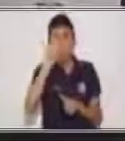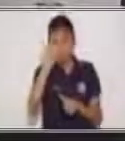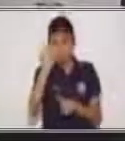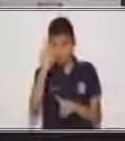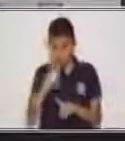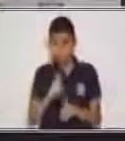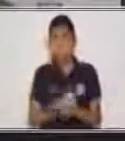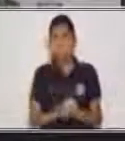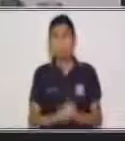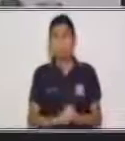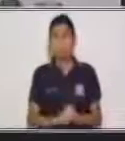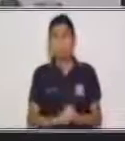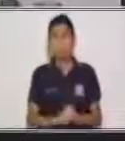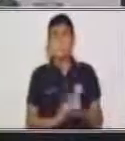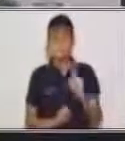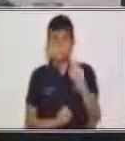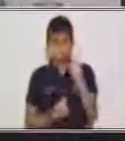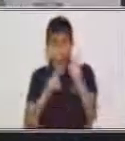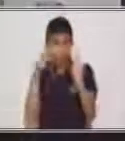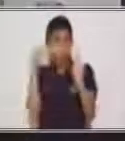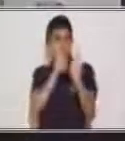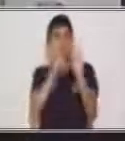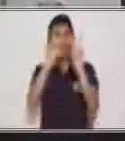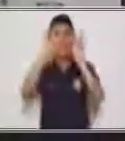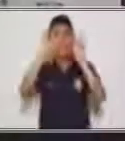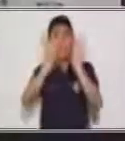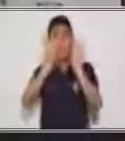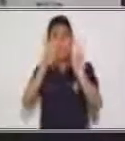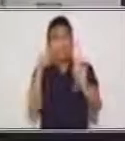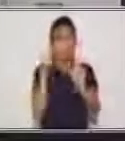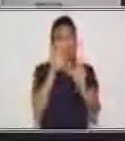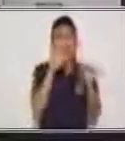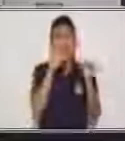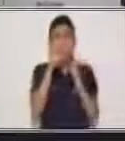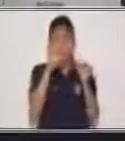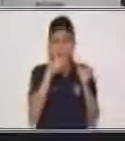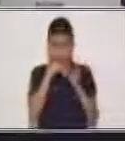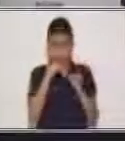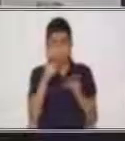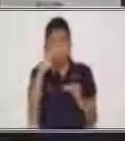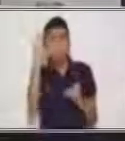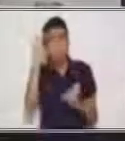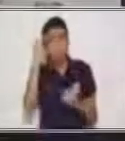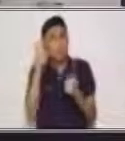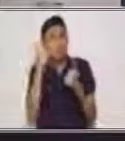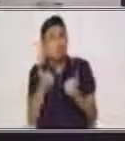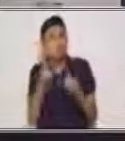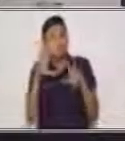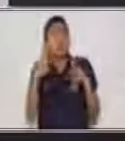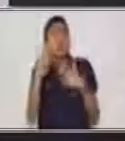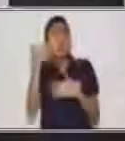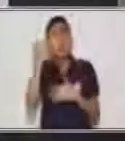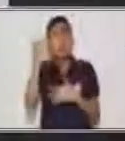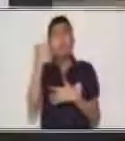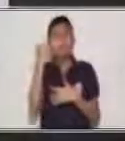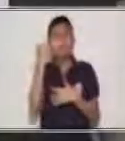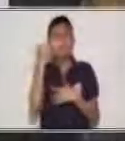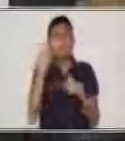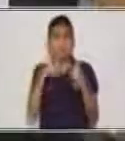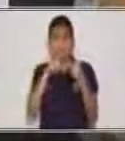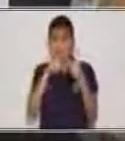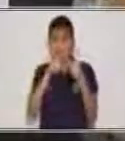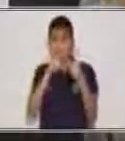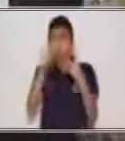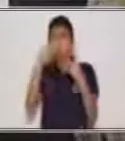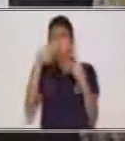primero, tengo que definir el tema de forma detallada. O sea, tengo que saber bien qué es lo que quiero investigar. Segundo,